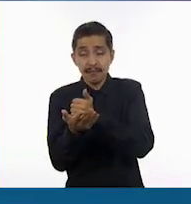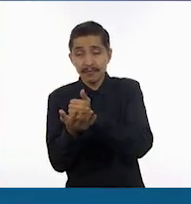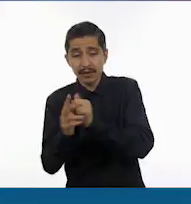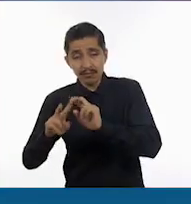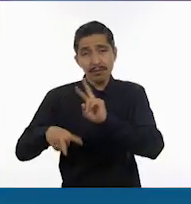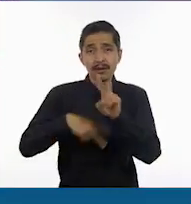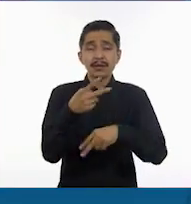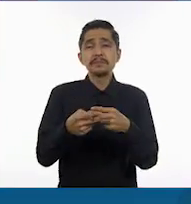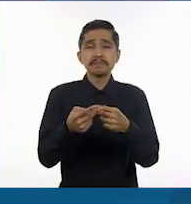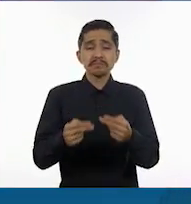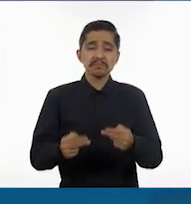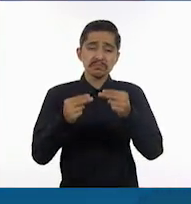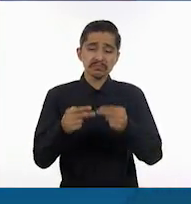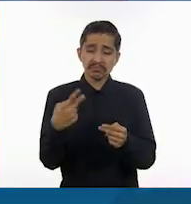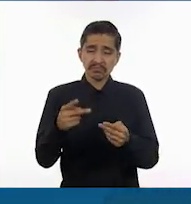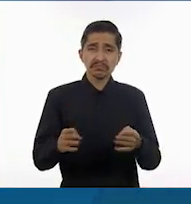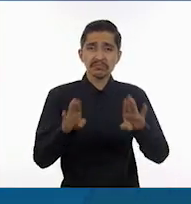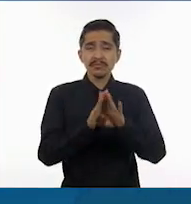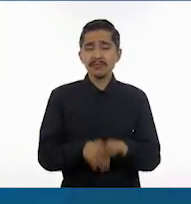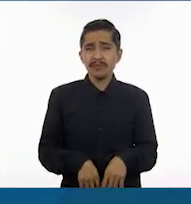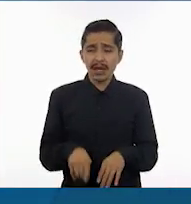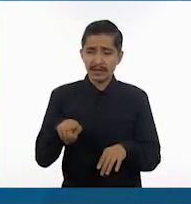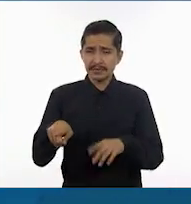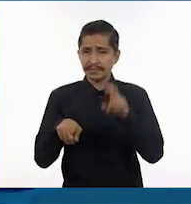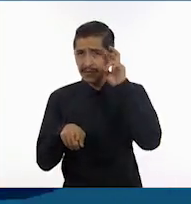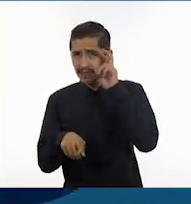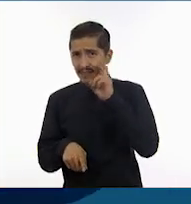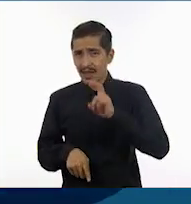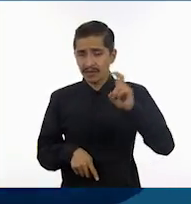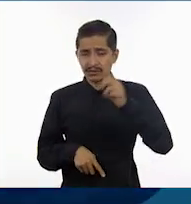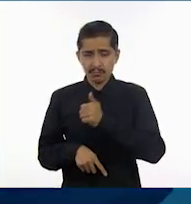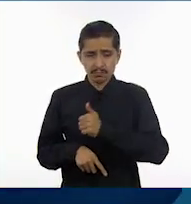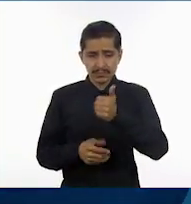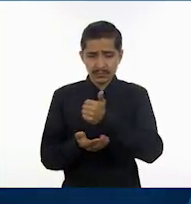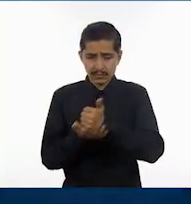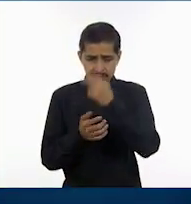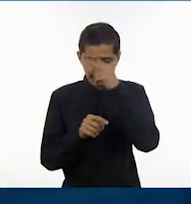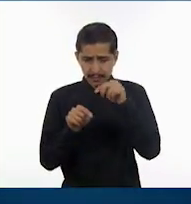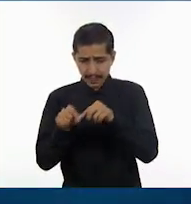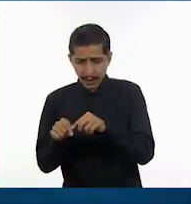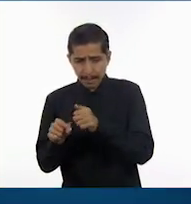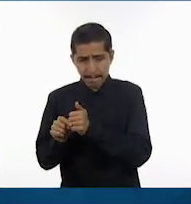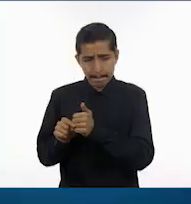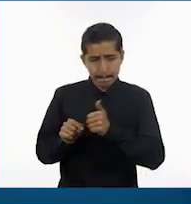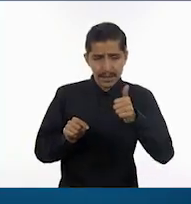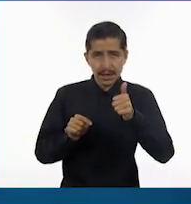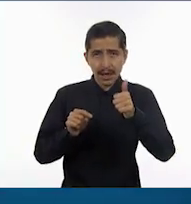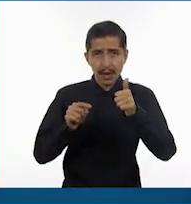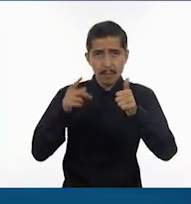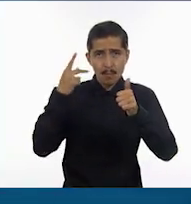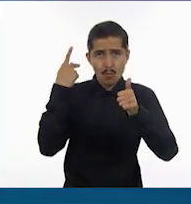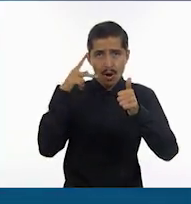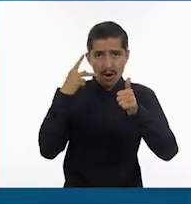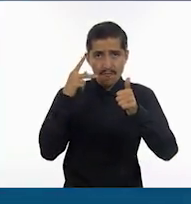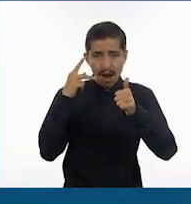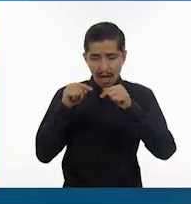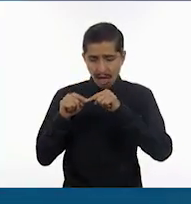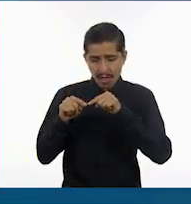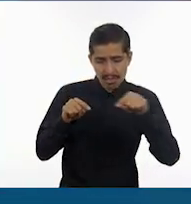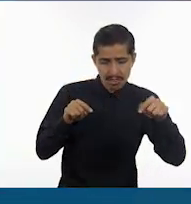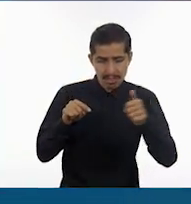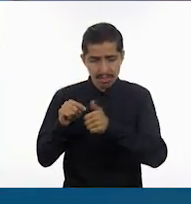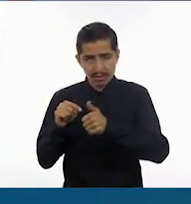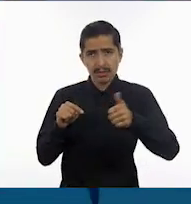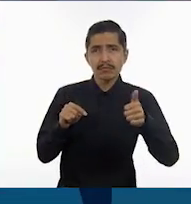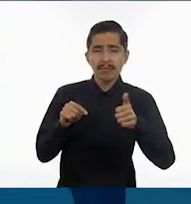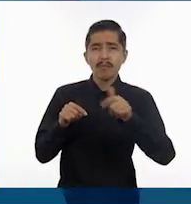negocio. Él viajaba de la Ciudad de México a la de Puebla y llevaba a su